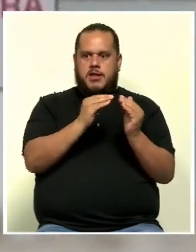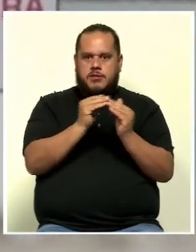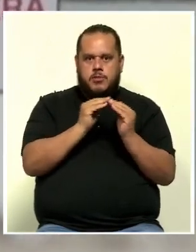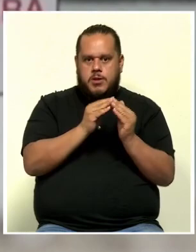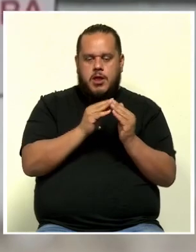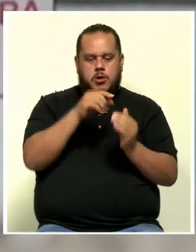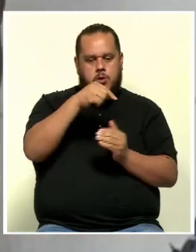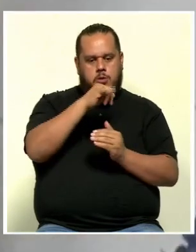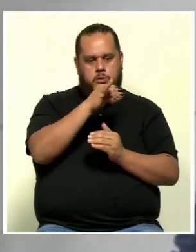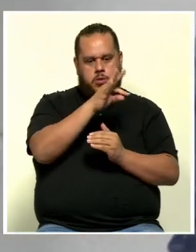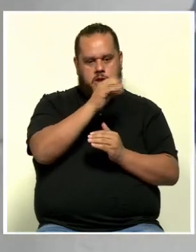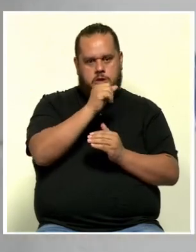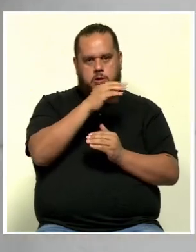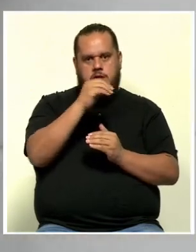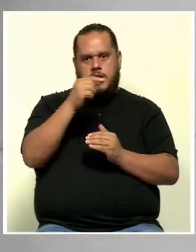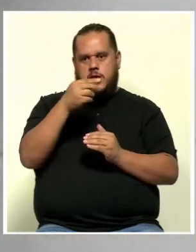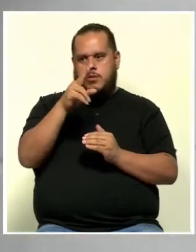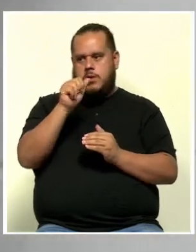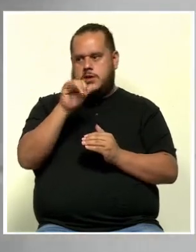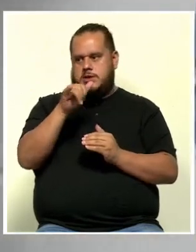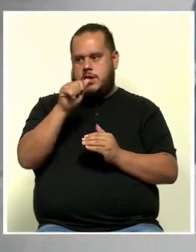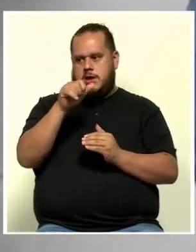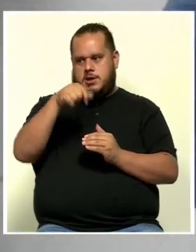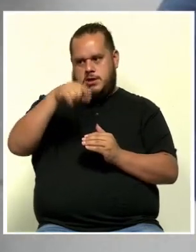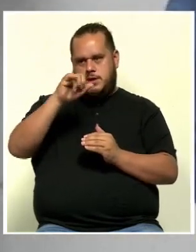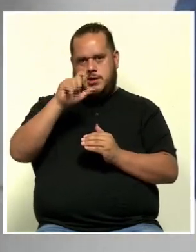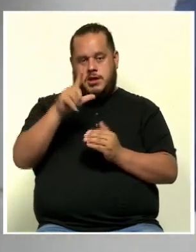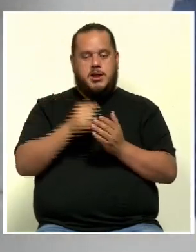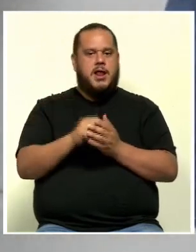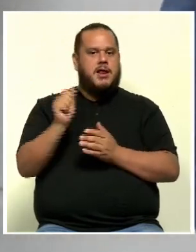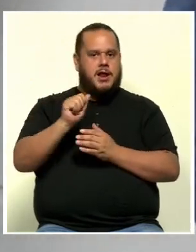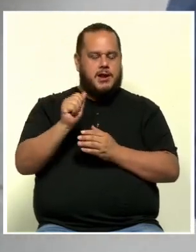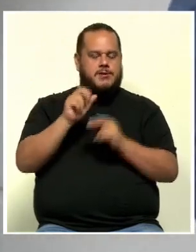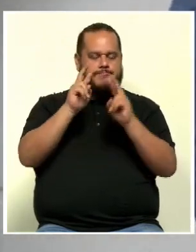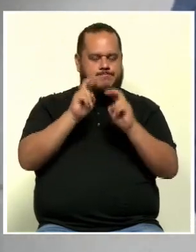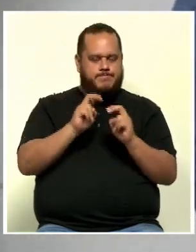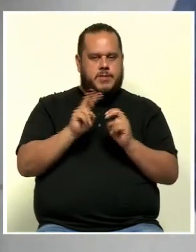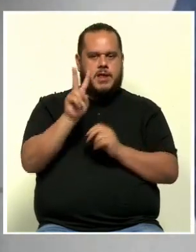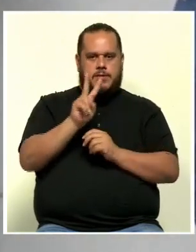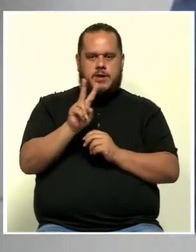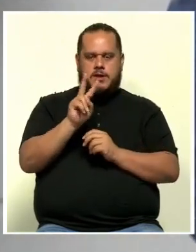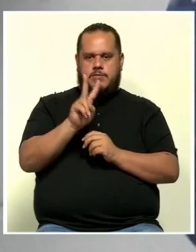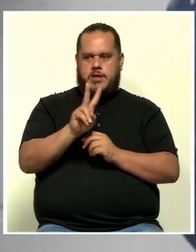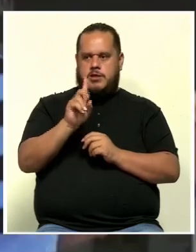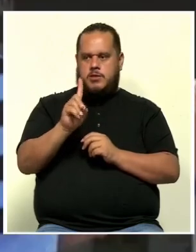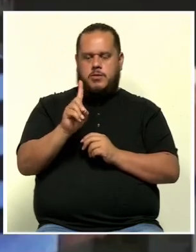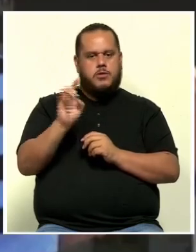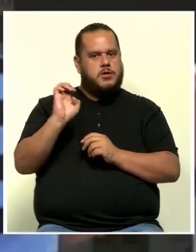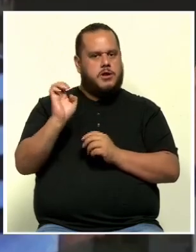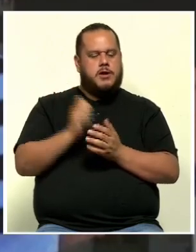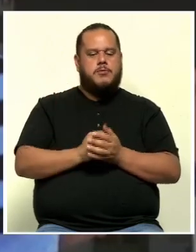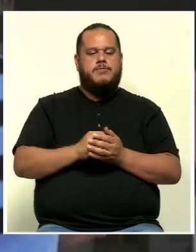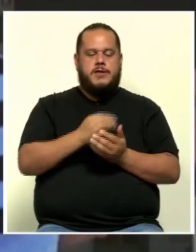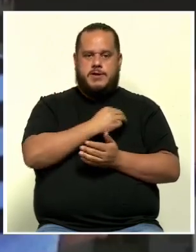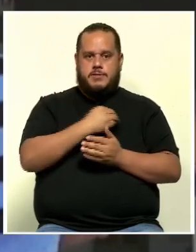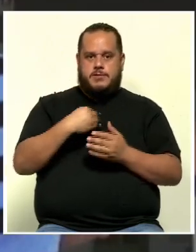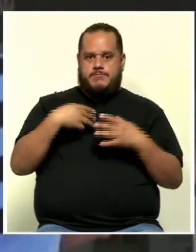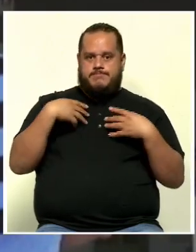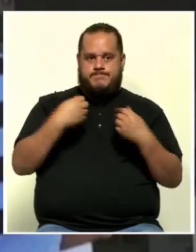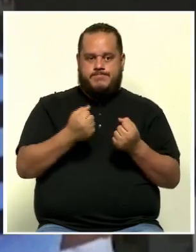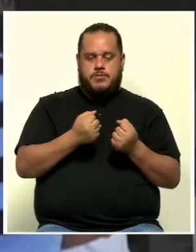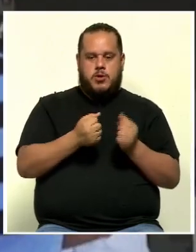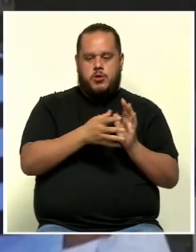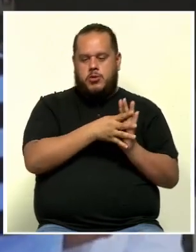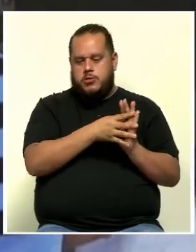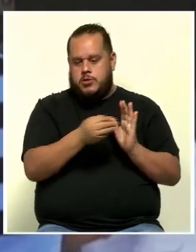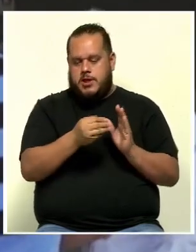Guayaquil. Aunque fue declarada el domingo, la alerta será analizada el viernes 21 de enero. Según el Ministerio de Salud, los